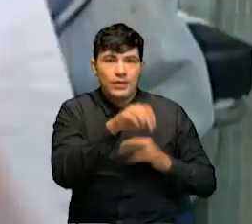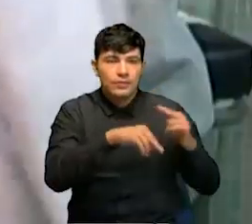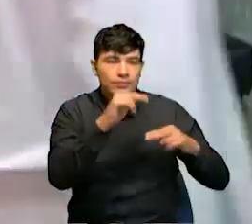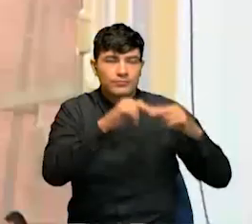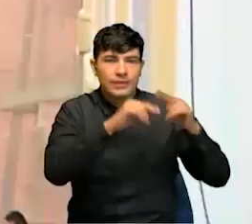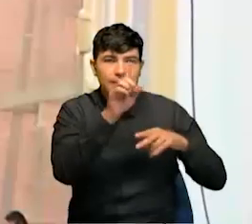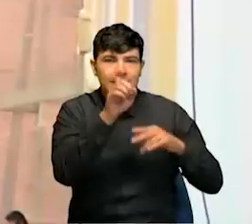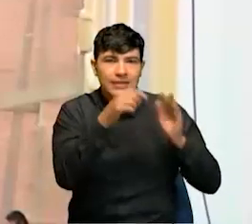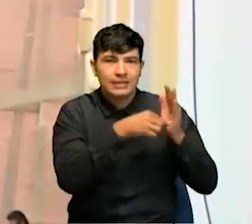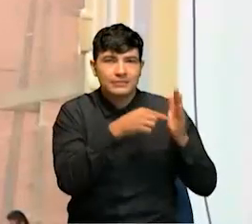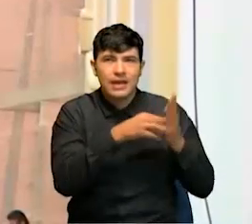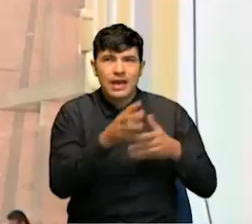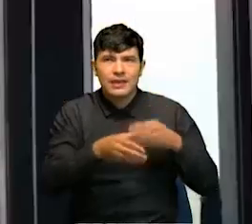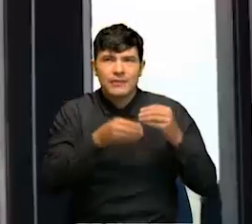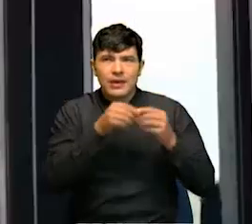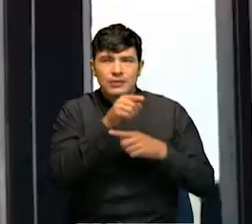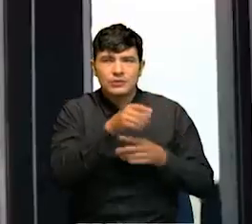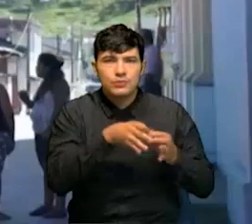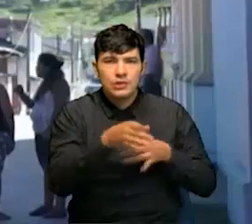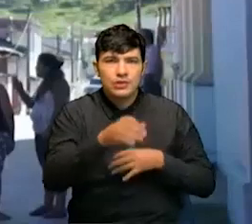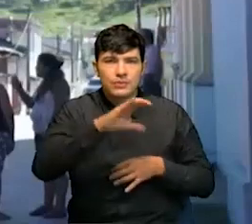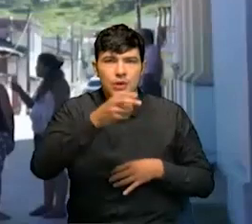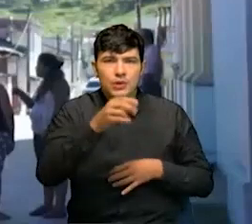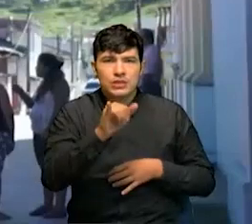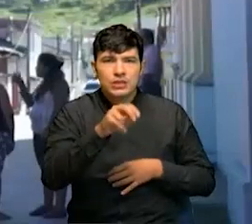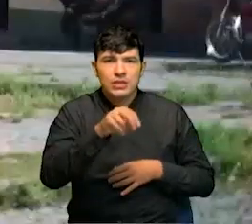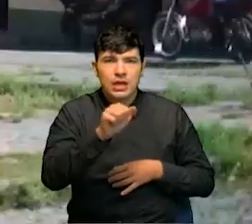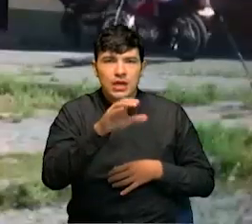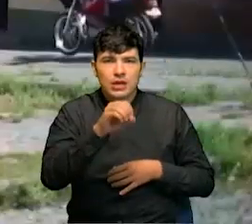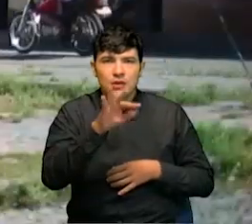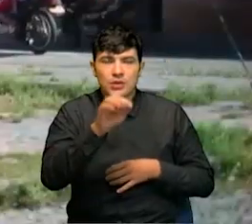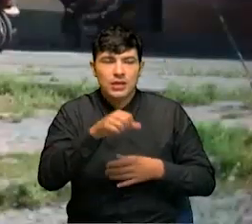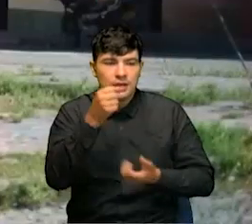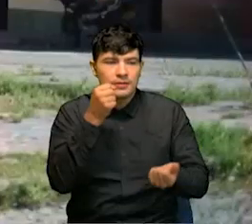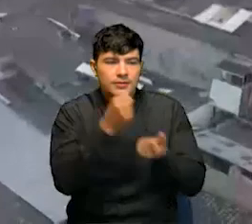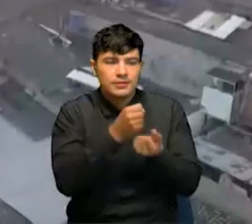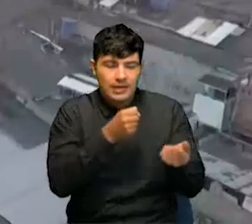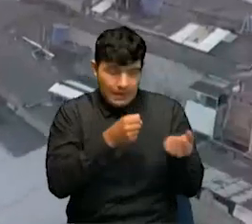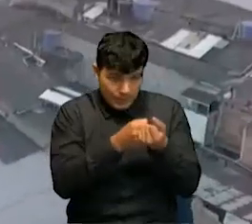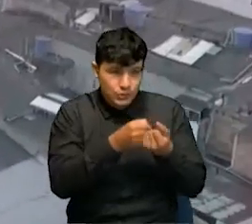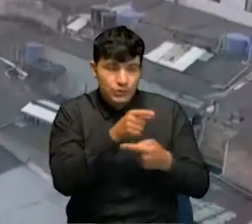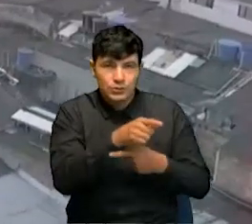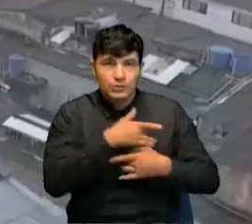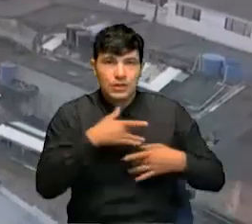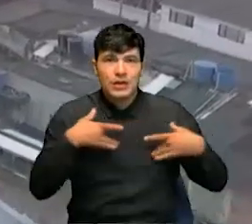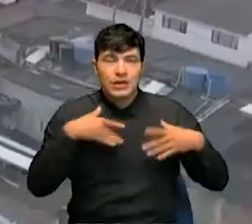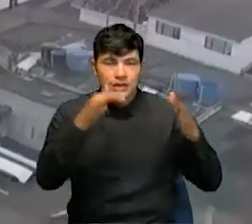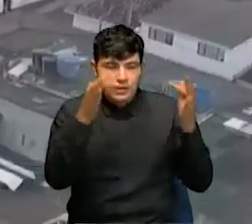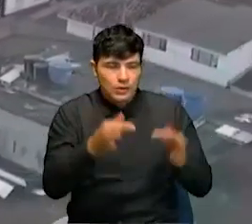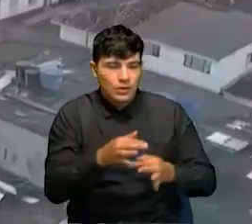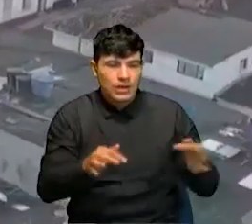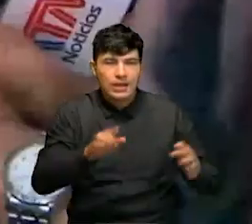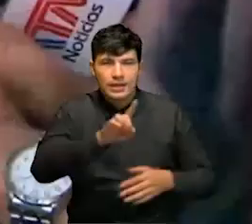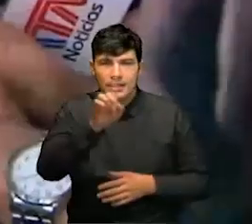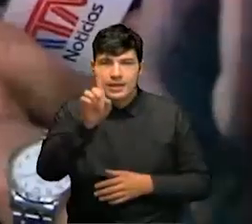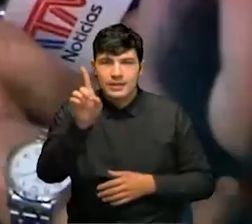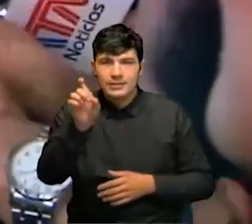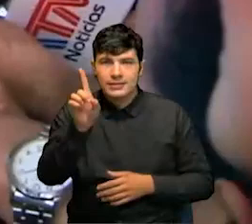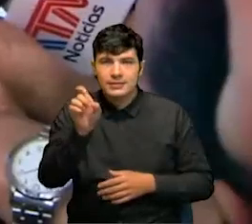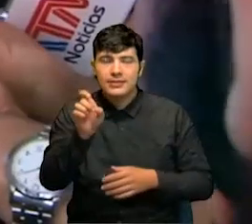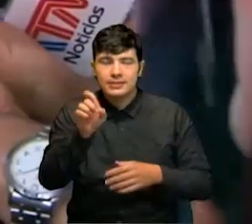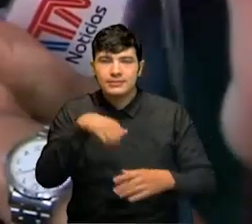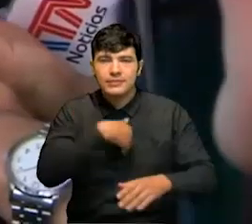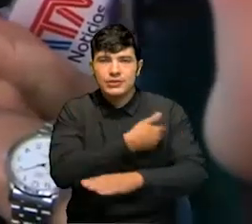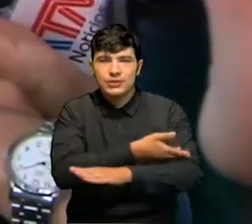como el de chinácota recibirán las inversiones que para este sector totaliza en 16 mil millones de pesos vamos